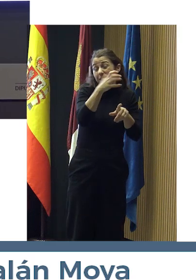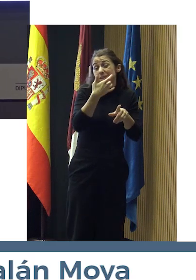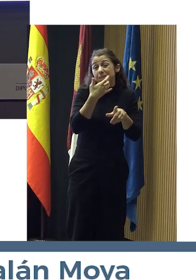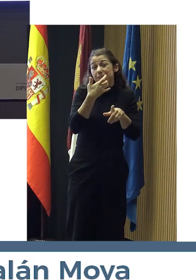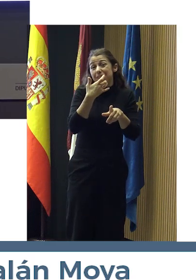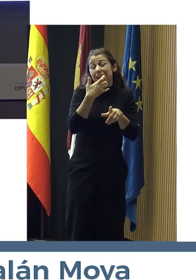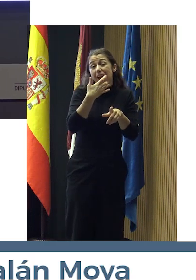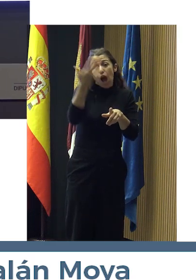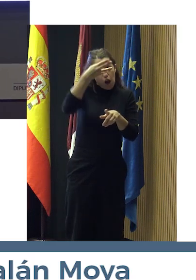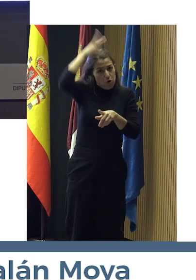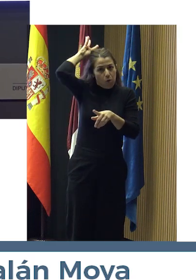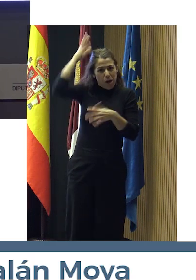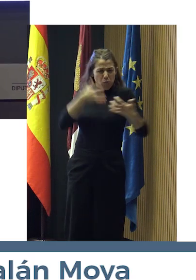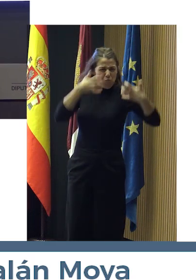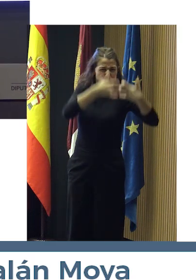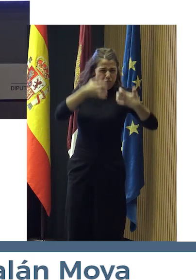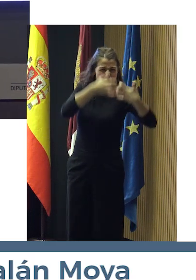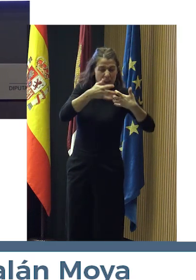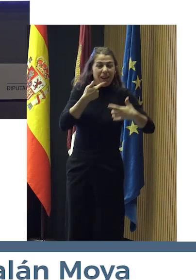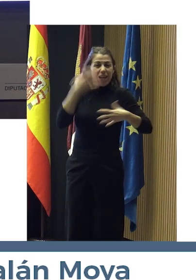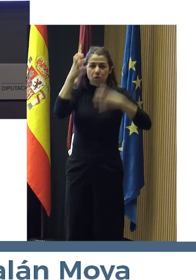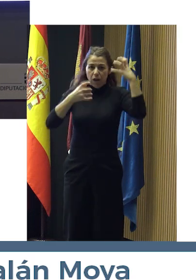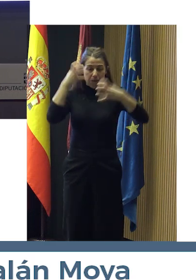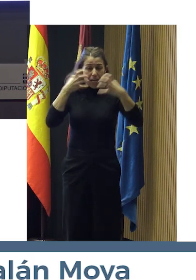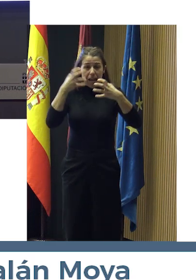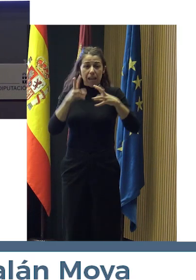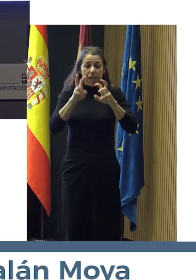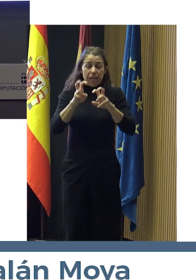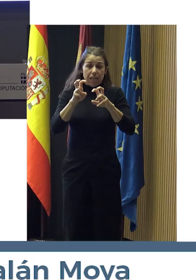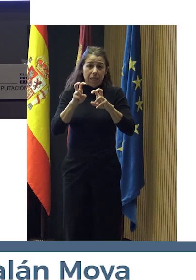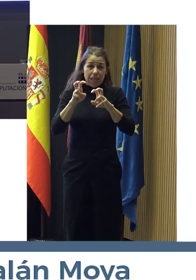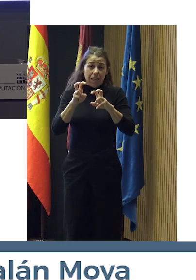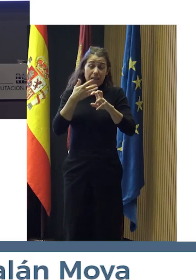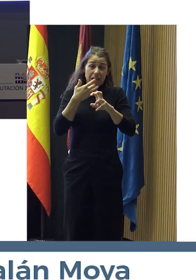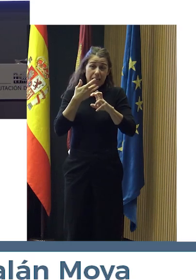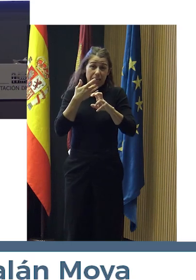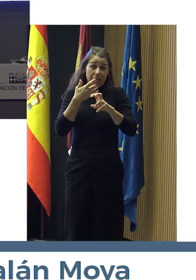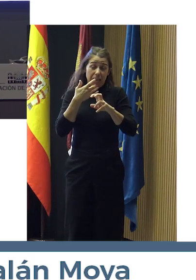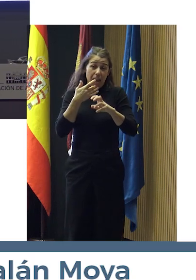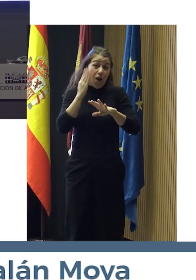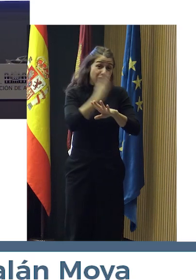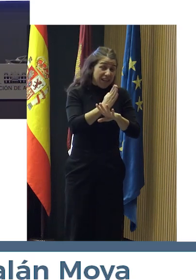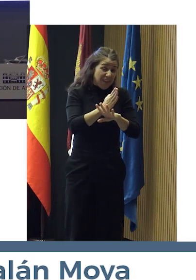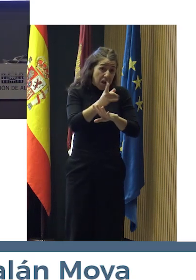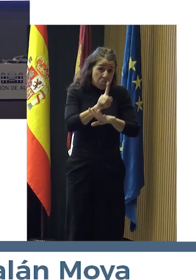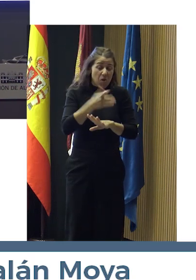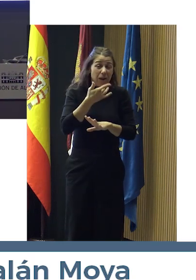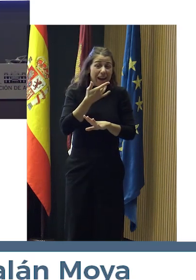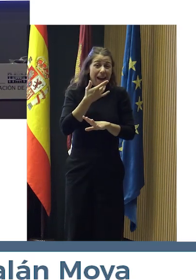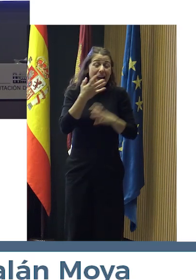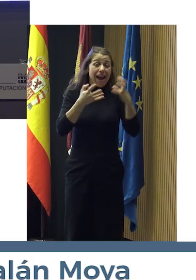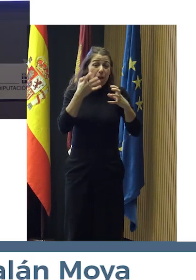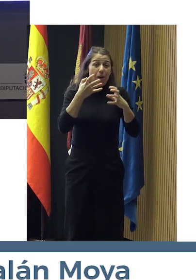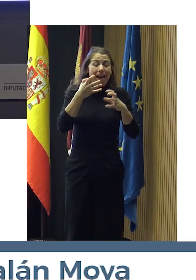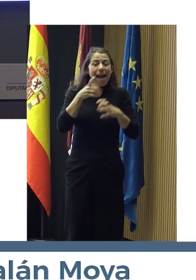a los romanos, ¿no? Aquí también hay un animal que resiste al tratamiento, a ser susceptible de padecer cáncer, y es la